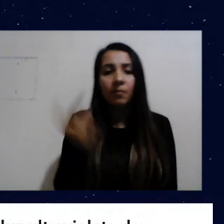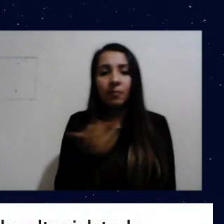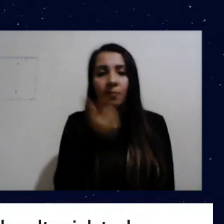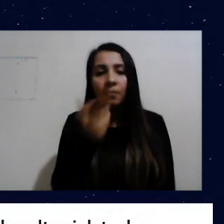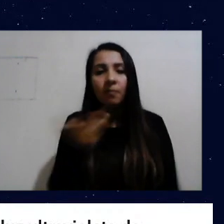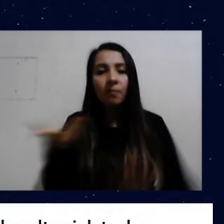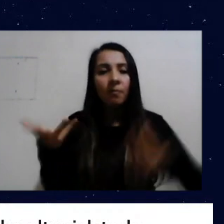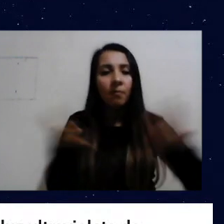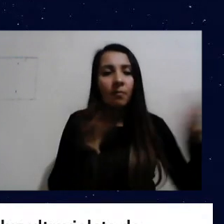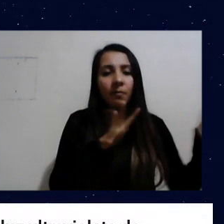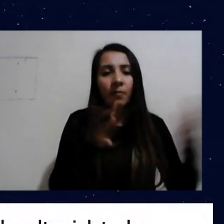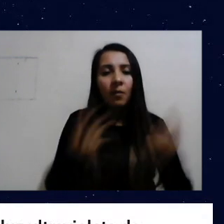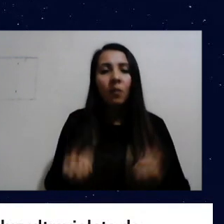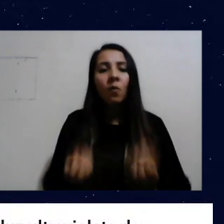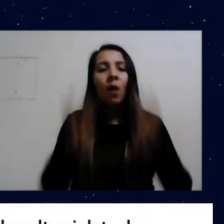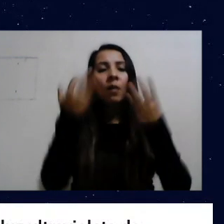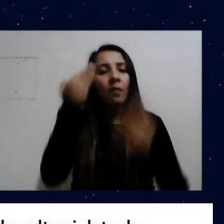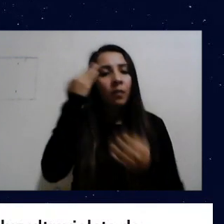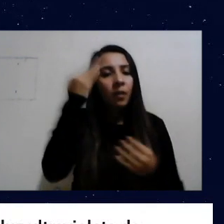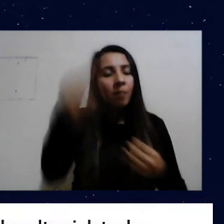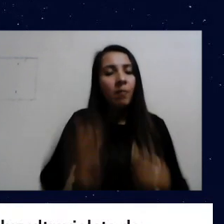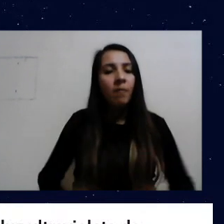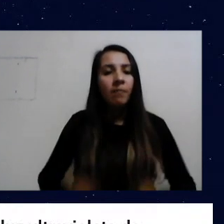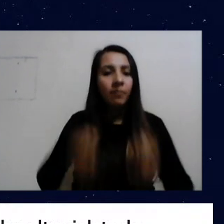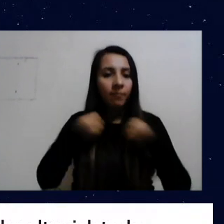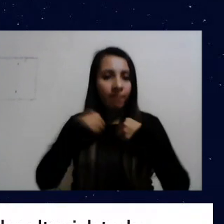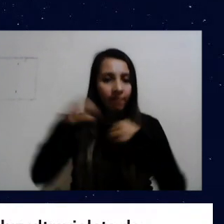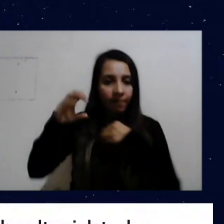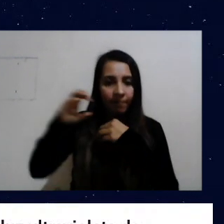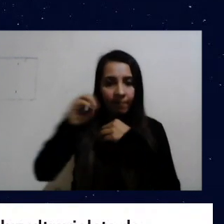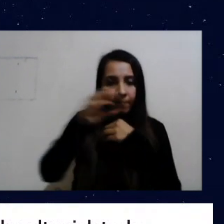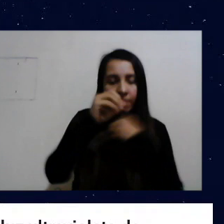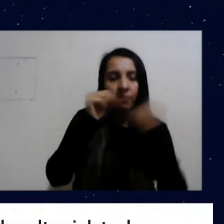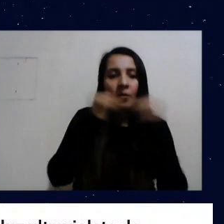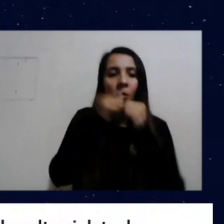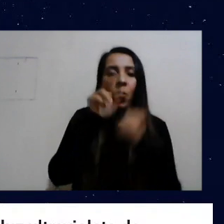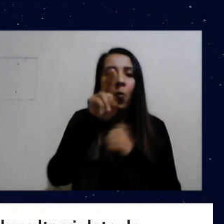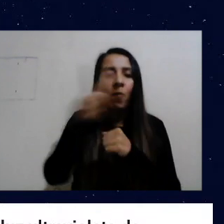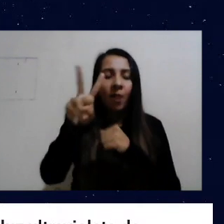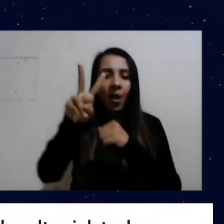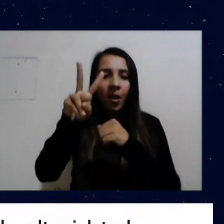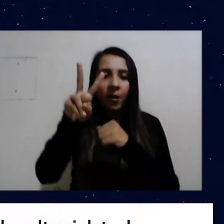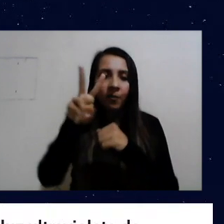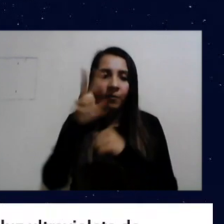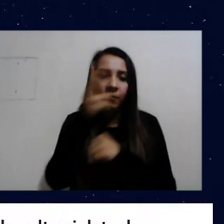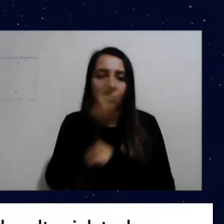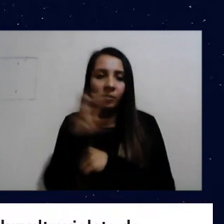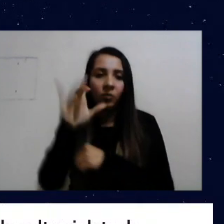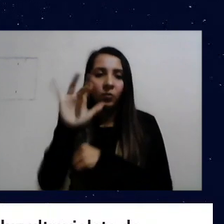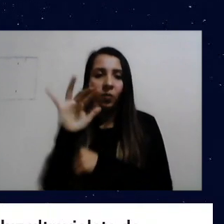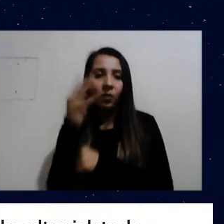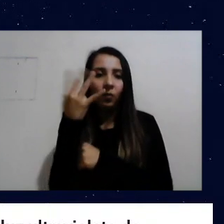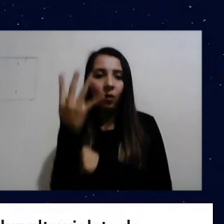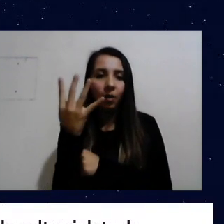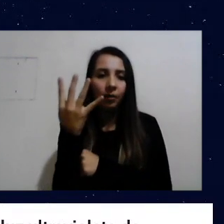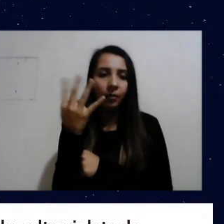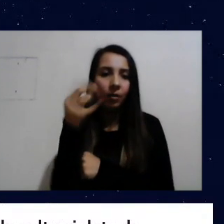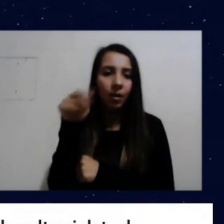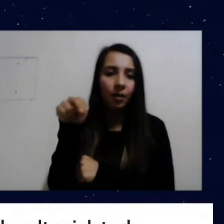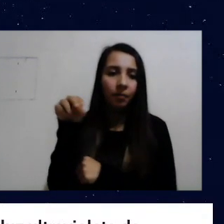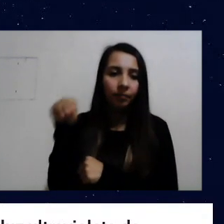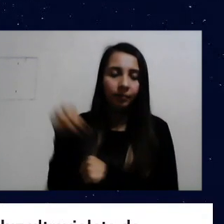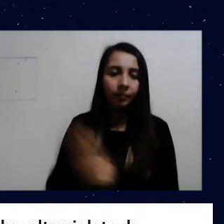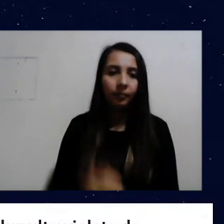microorganismos a la luz ultravioleta de 254 nanómetros. ¡Wow! Pues depende del microorganismo.